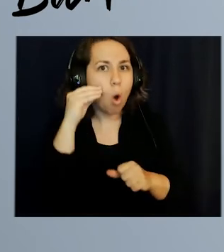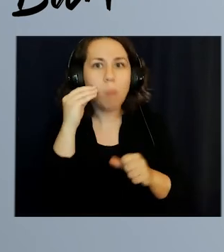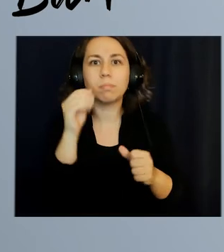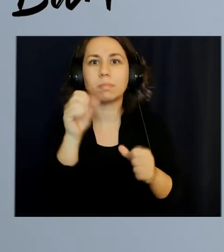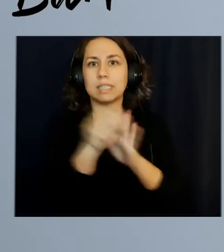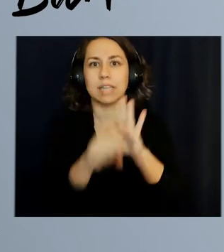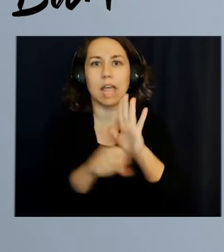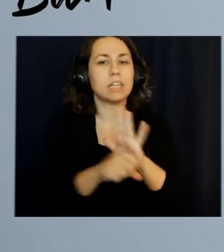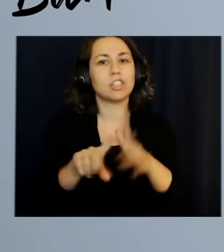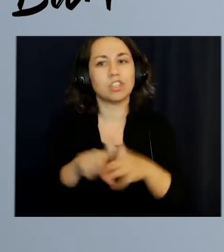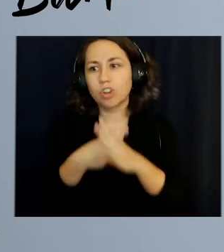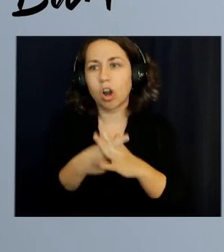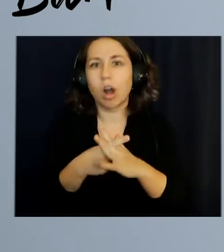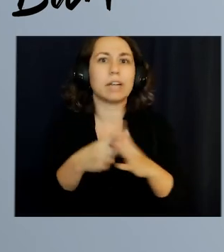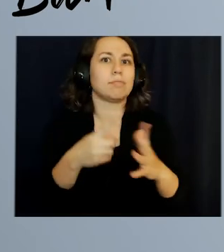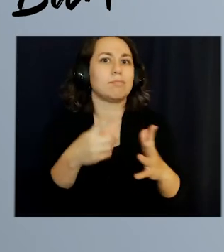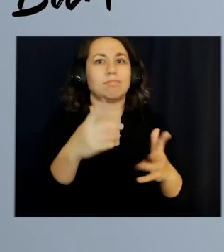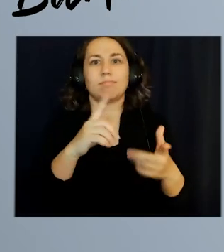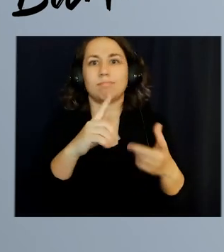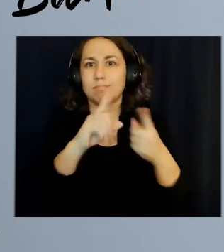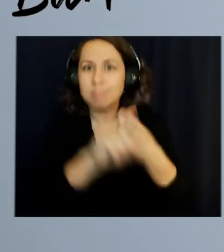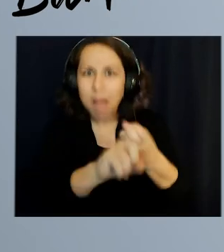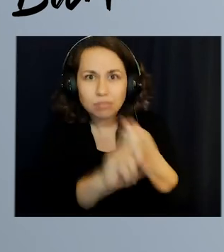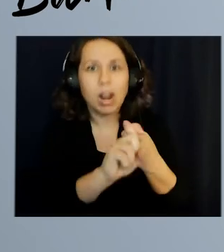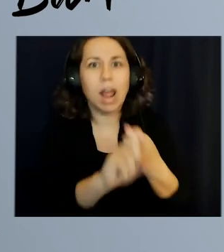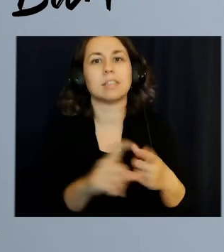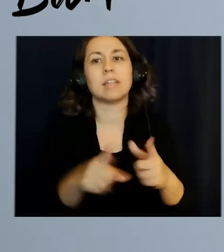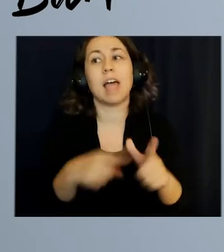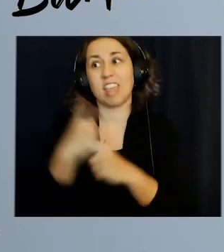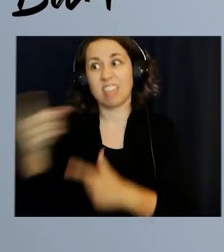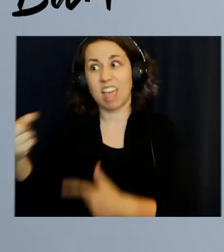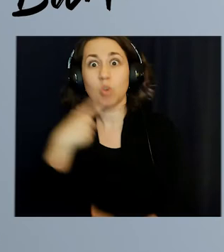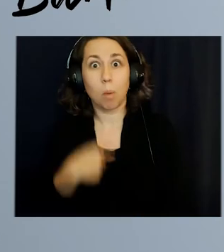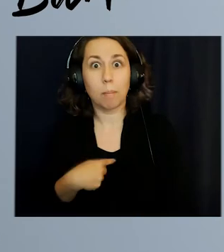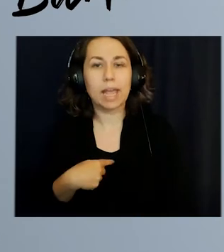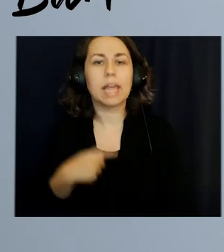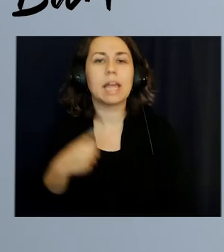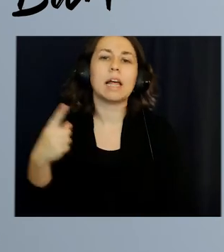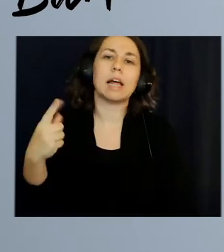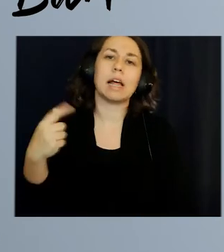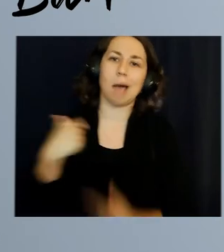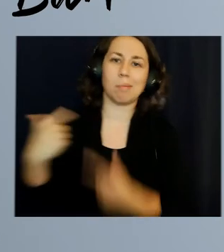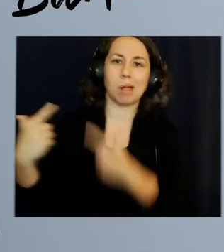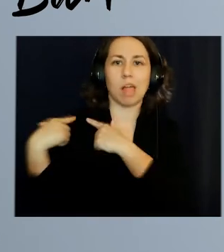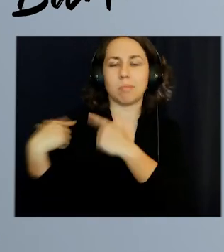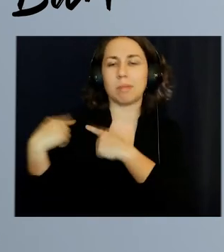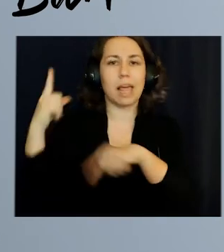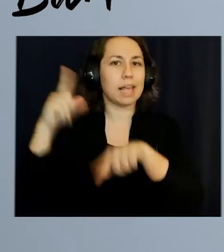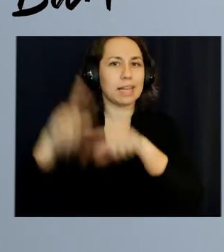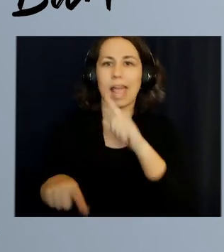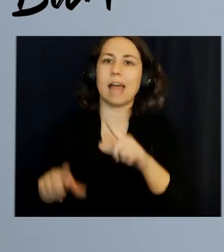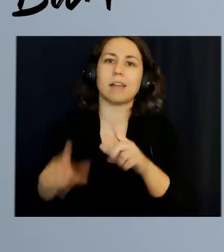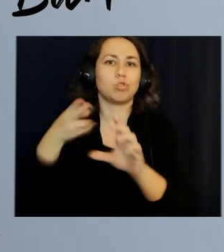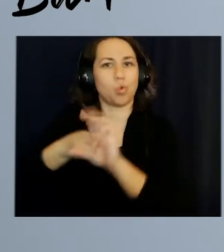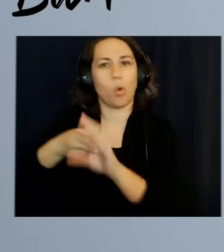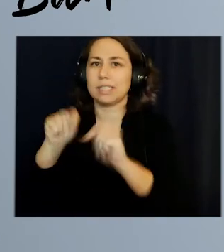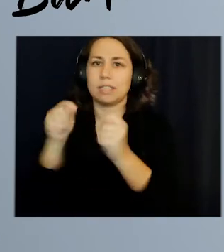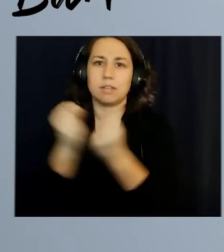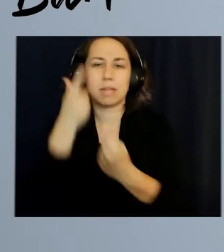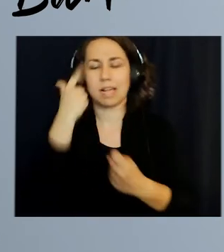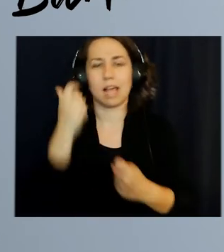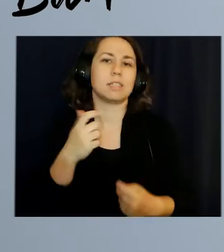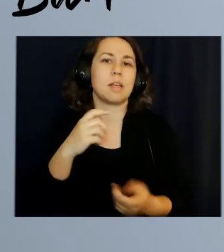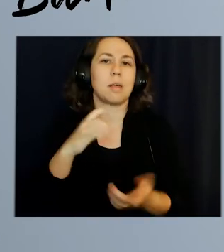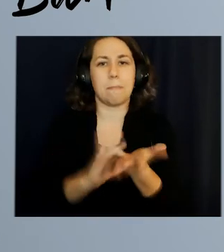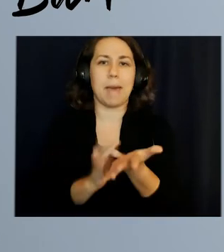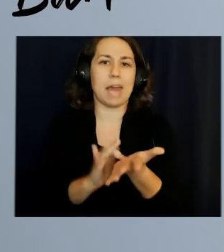regresé, borrón y cuenta nueva. Me dijeron no, tras no, tras no, tras no, para jugar en otra